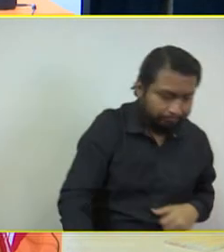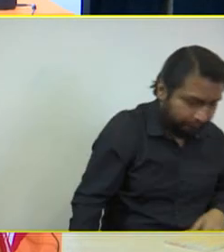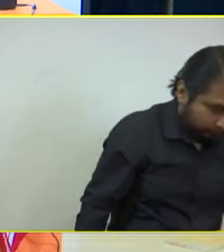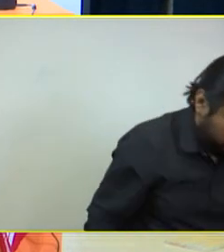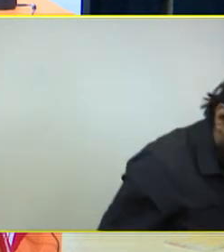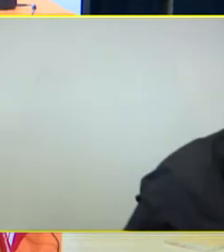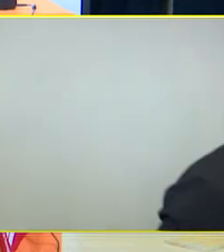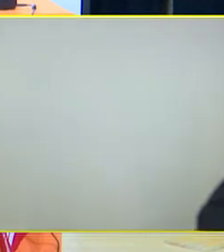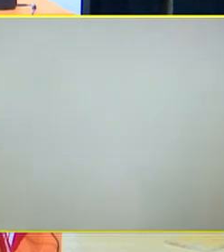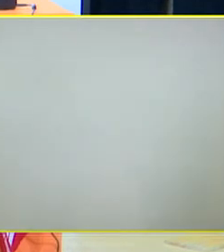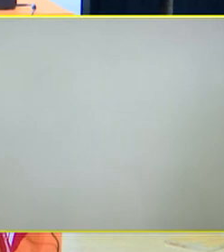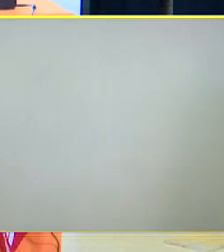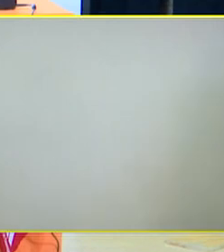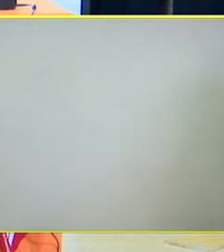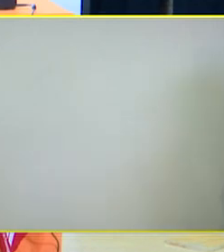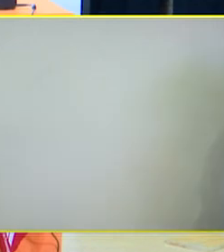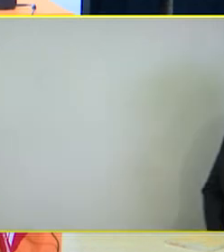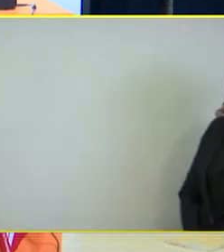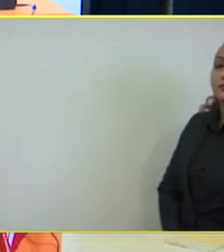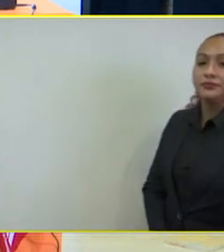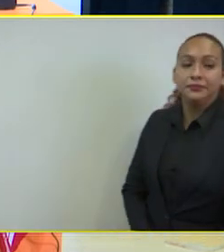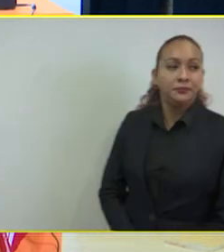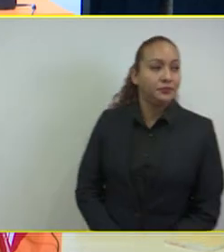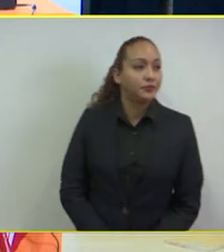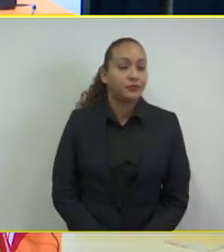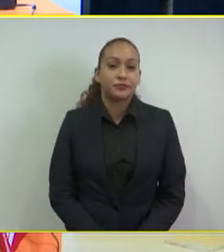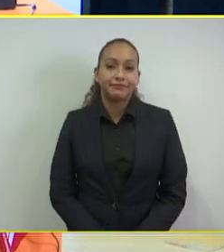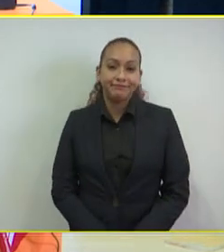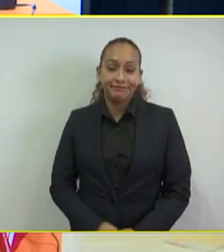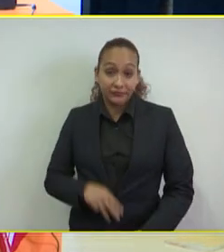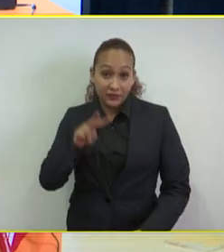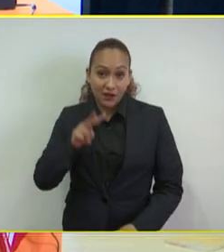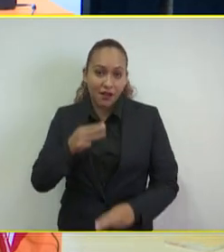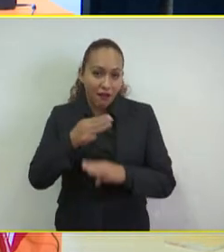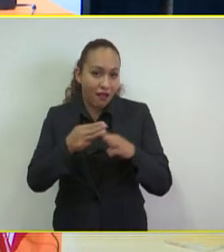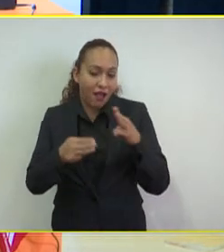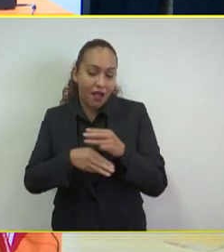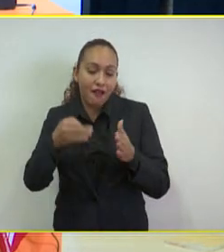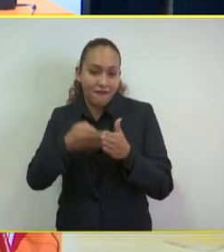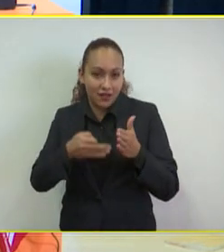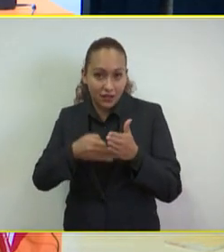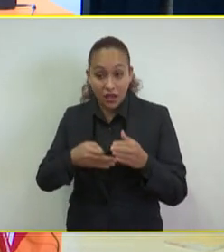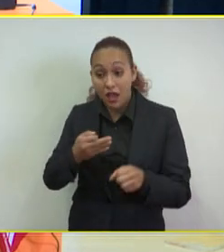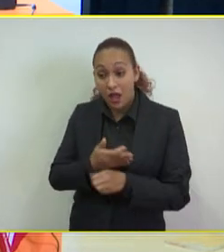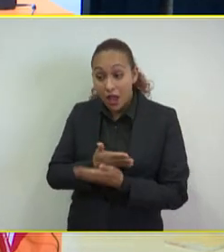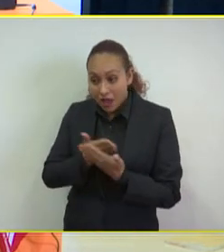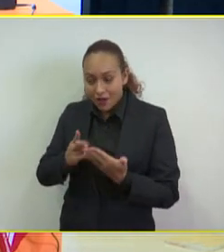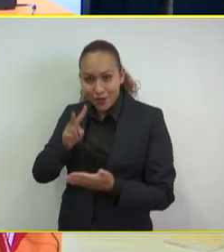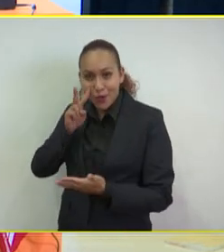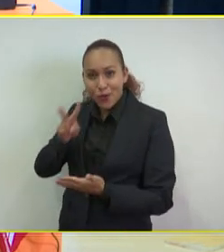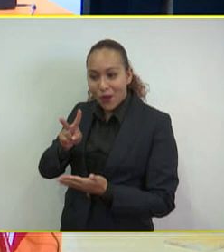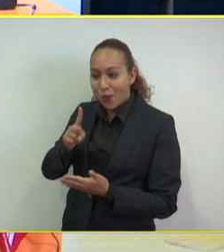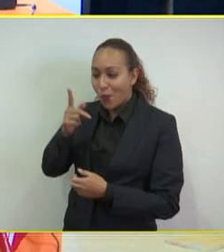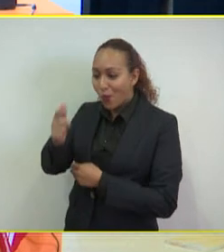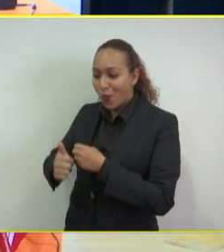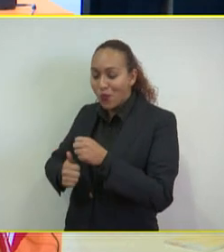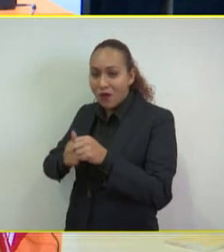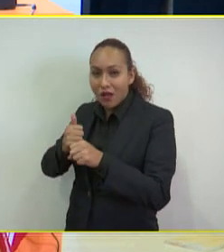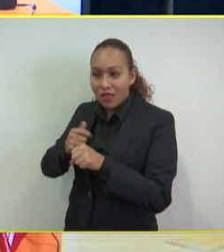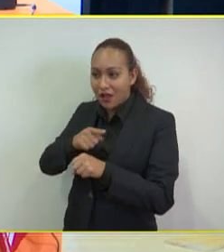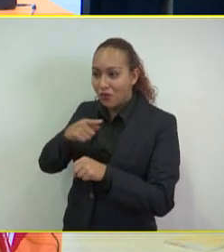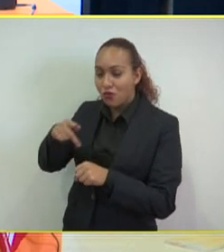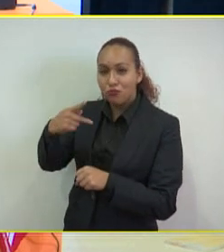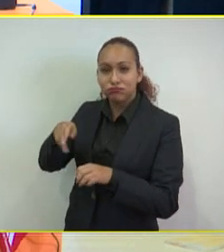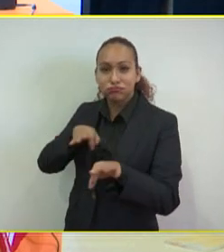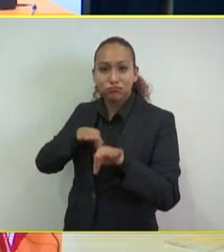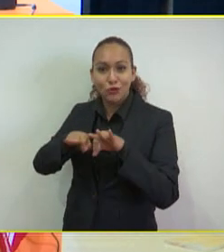utilidad que hace tanta falta. Creo que lograron un excelente trabajo. Después de un año ya se volvieron